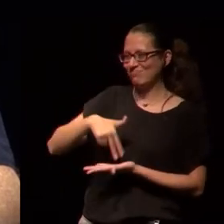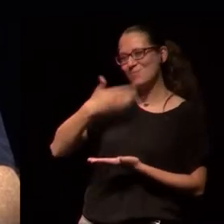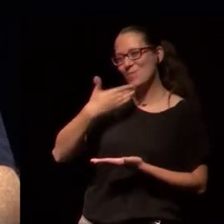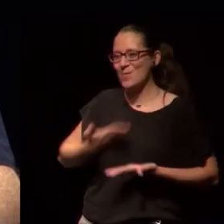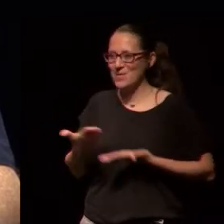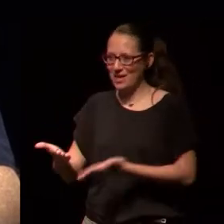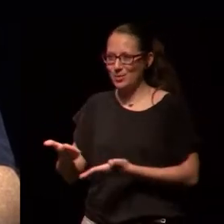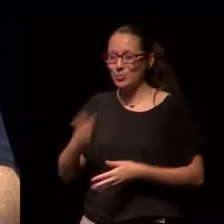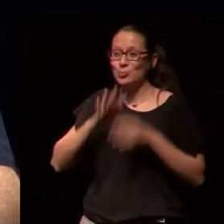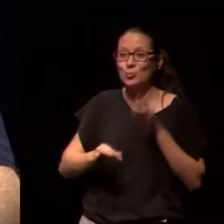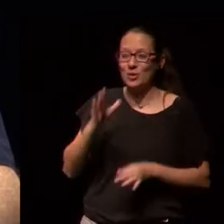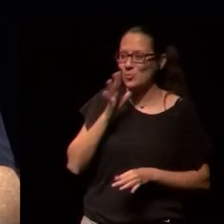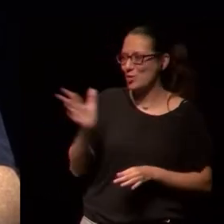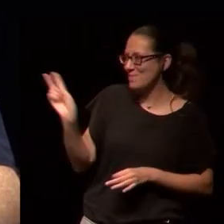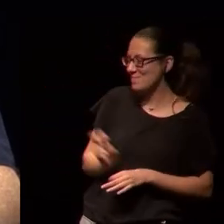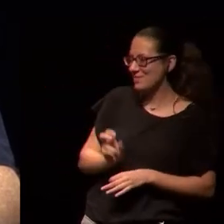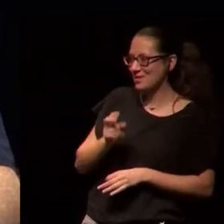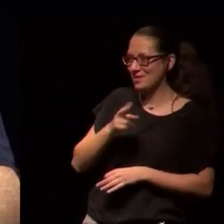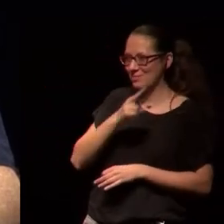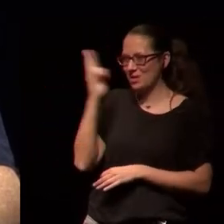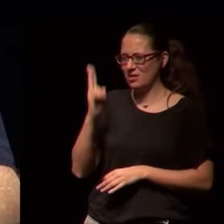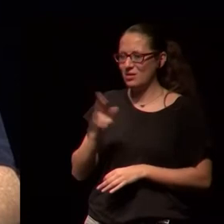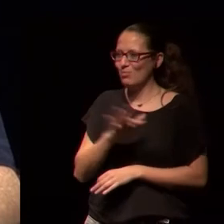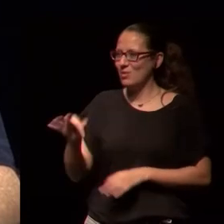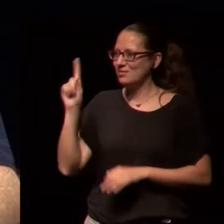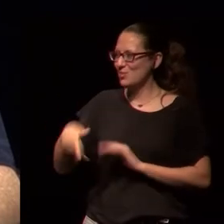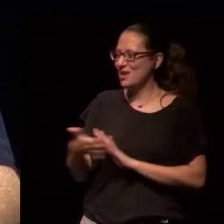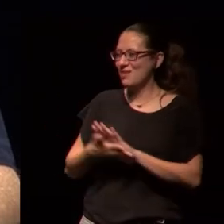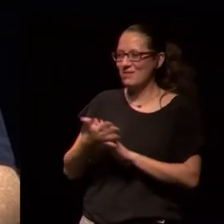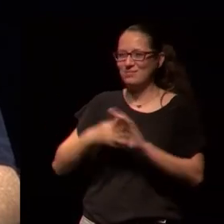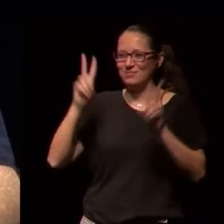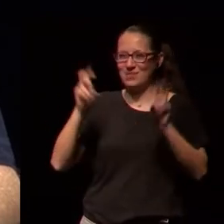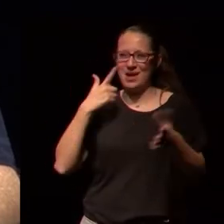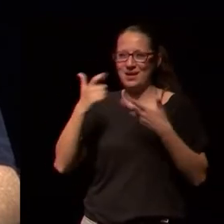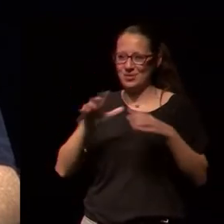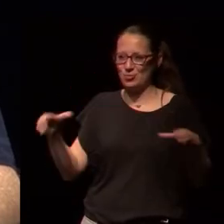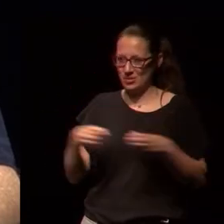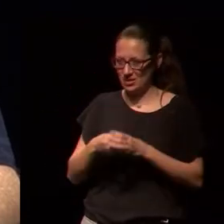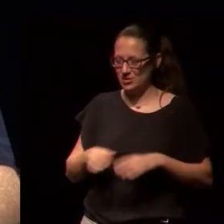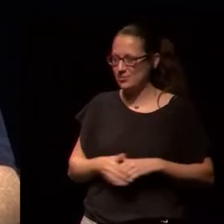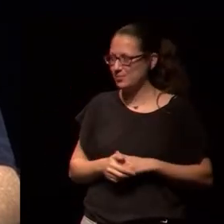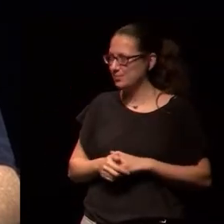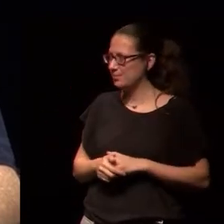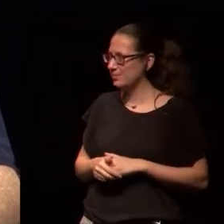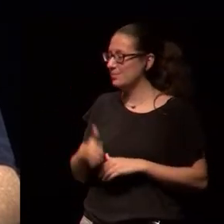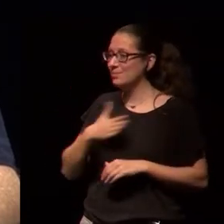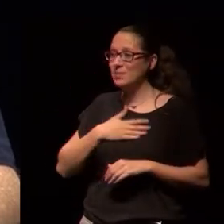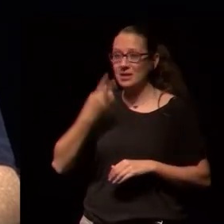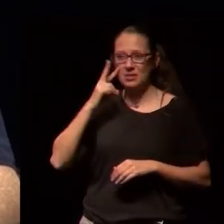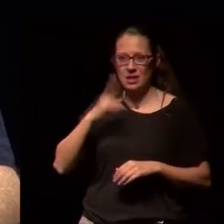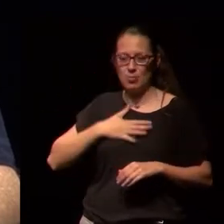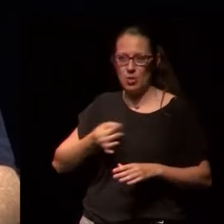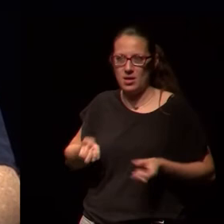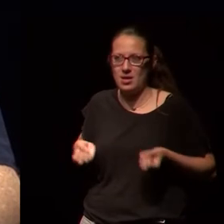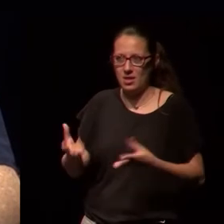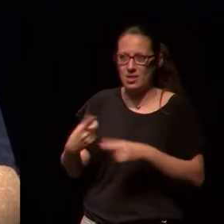en Madrid. Qué suerte hablar acerca del arte comunitario. Mi experiencia, compartirla con